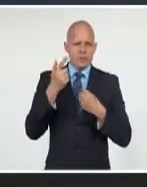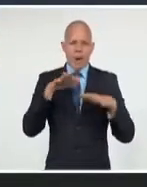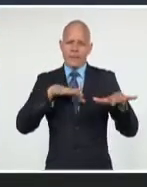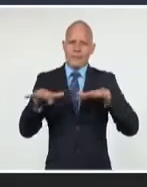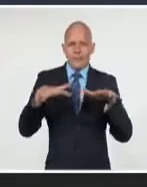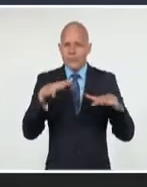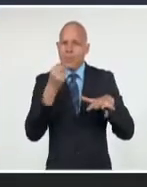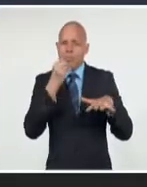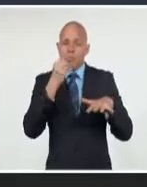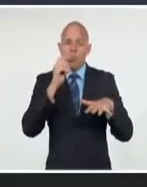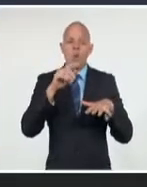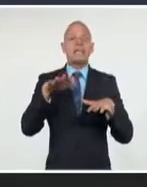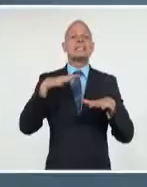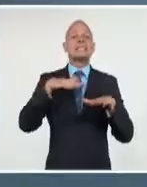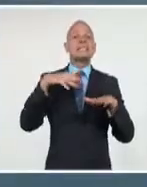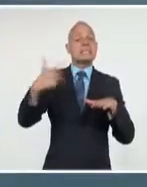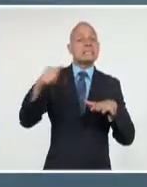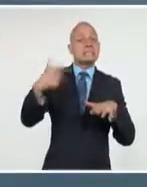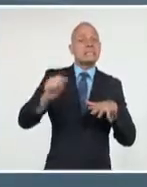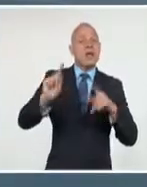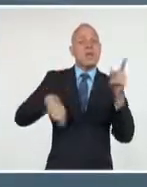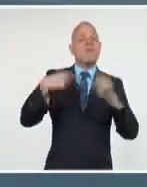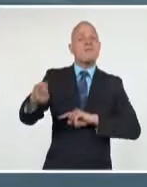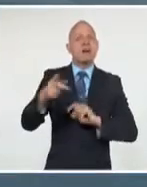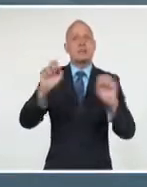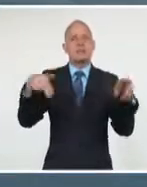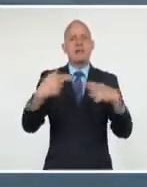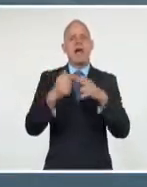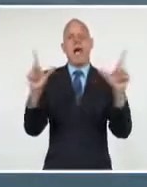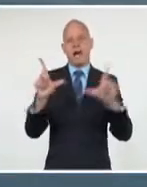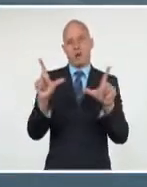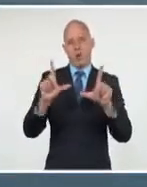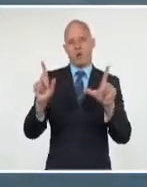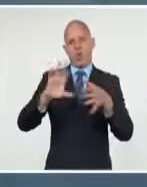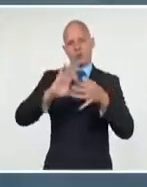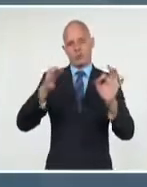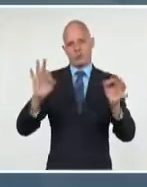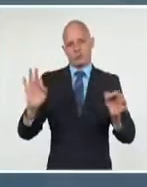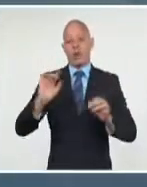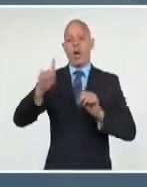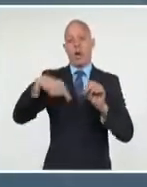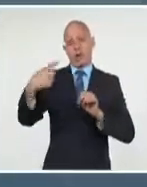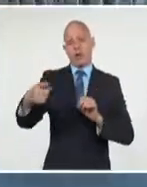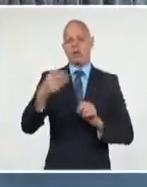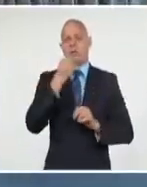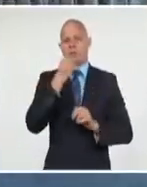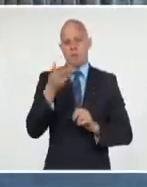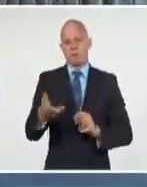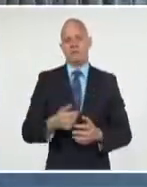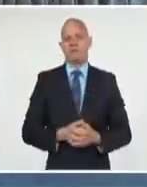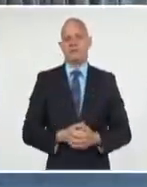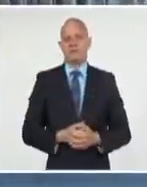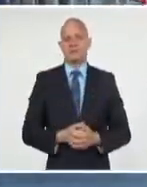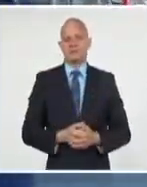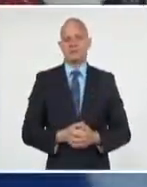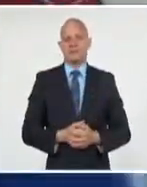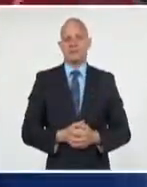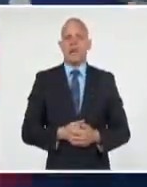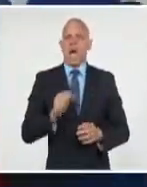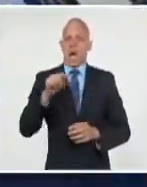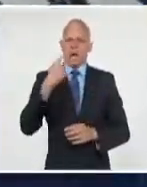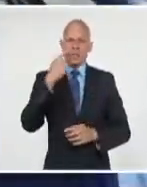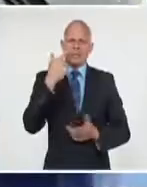los Juegos Olímpicos. Esta tecnología será la oficial de la cita estival de Tokio el verano próximo. La tecnología implementa